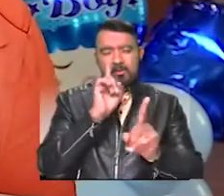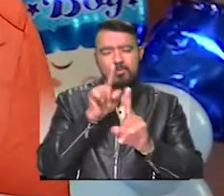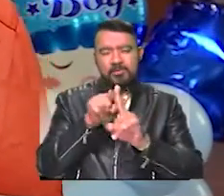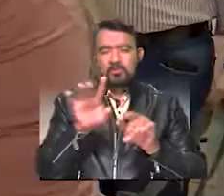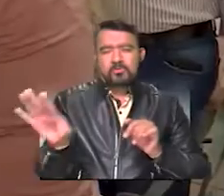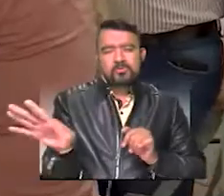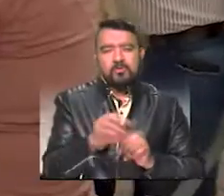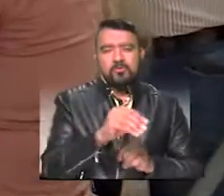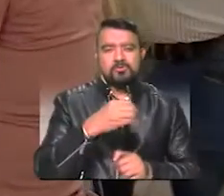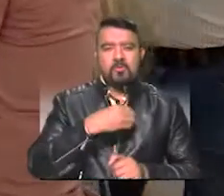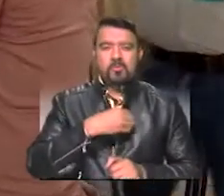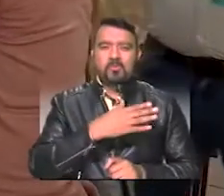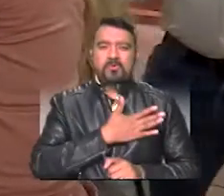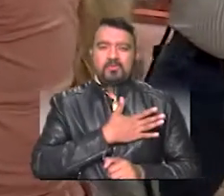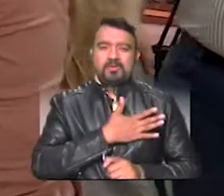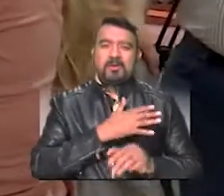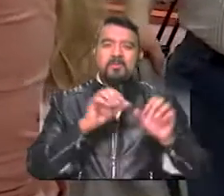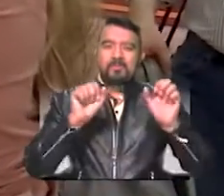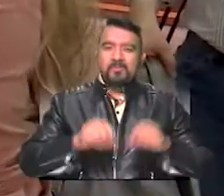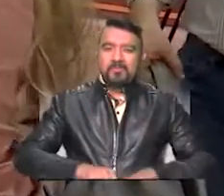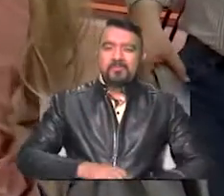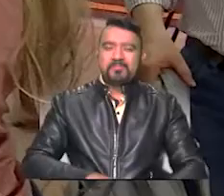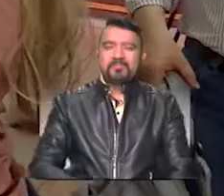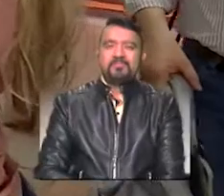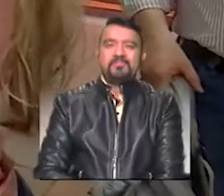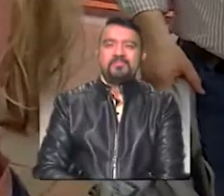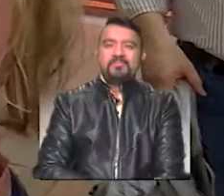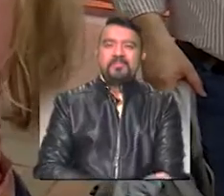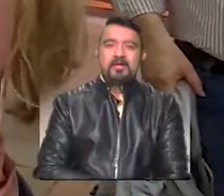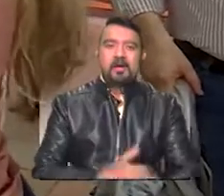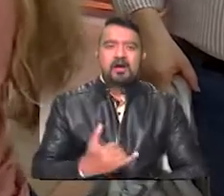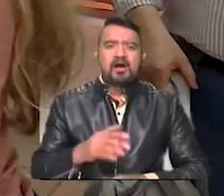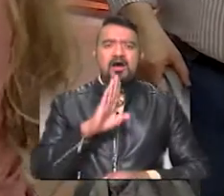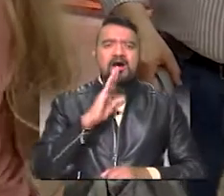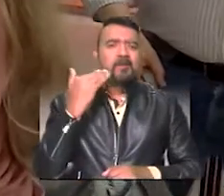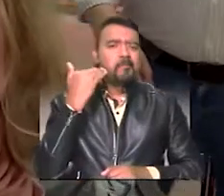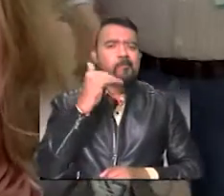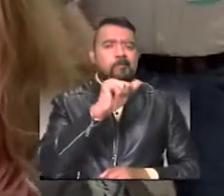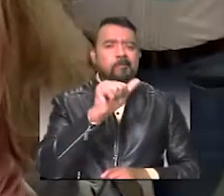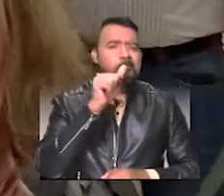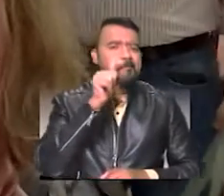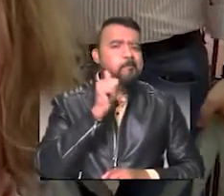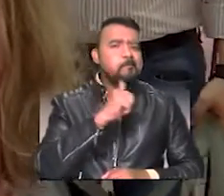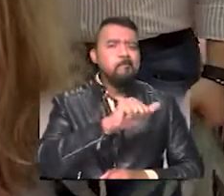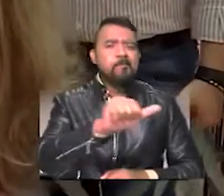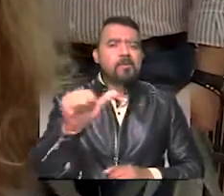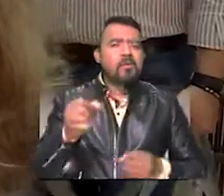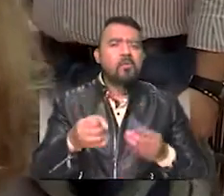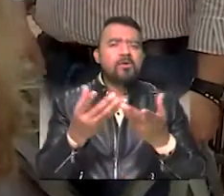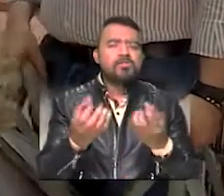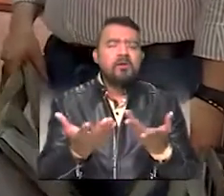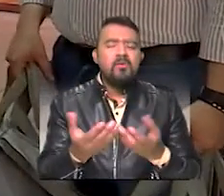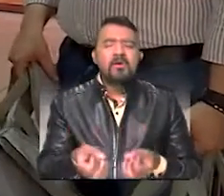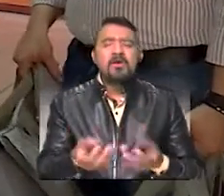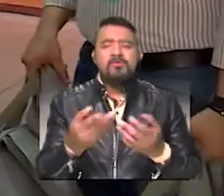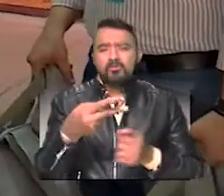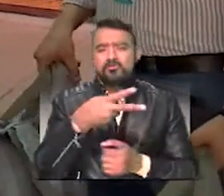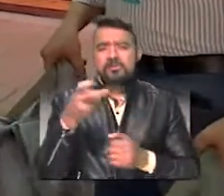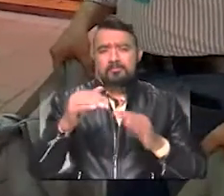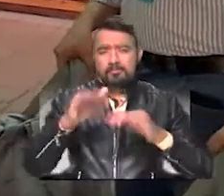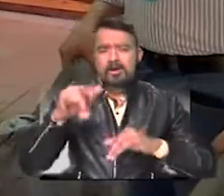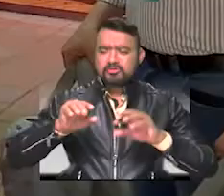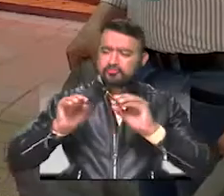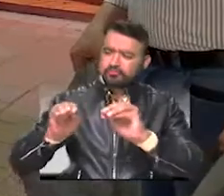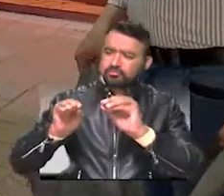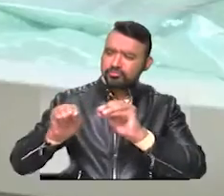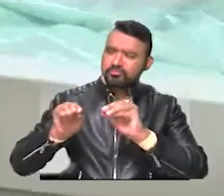de oportunidades. Ya van más de 200 madres gestantes y lactantes beneficiadas con el programa Plan